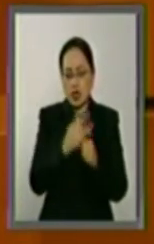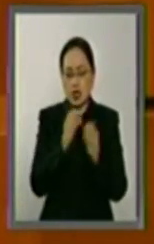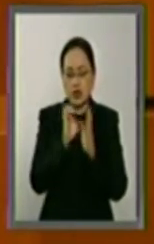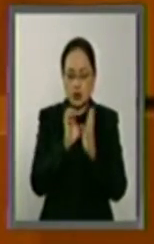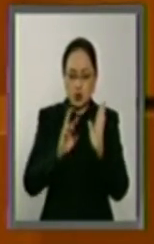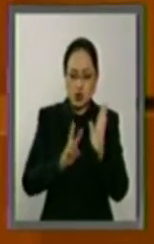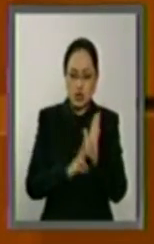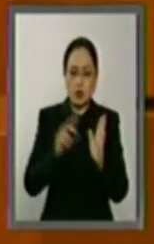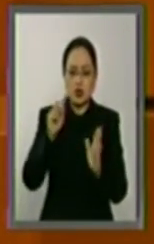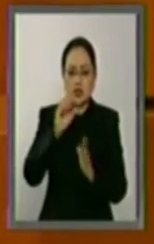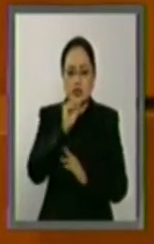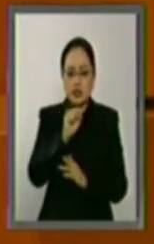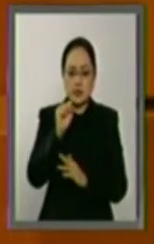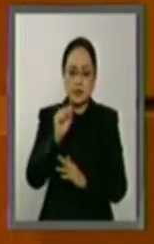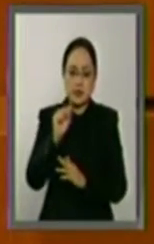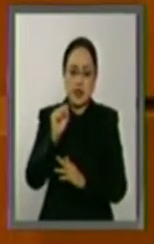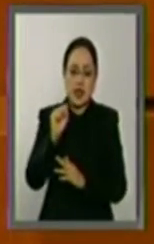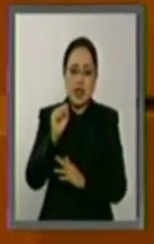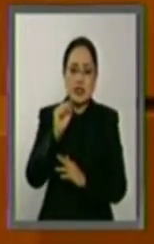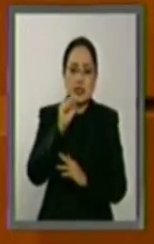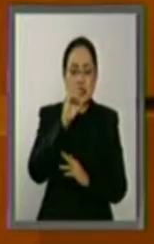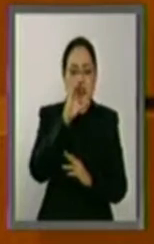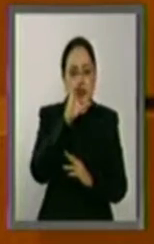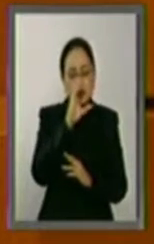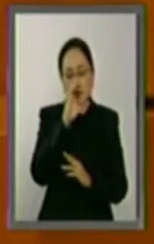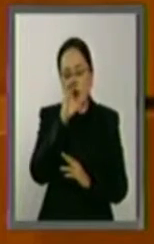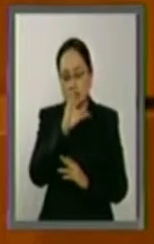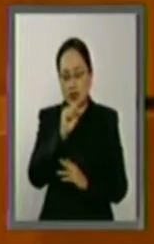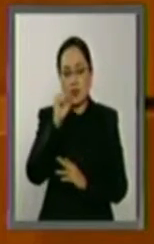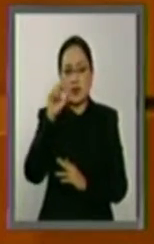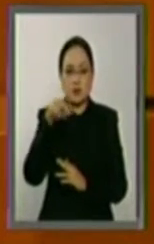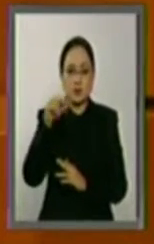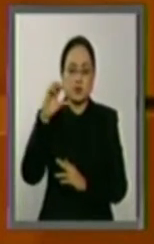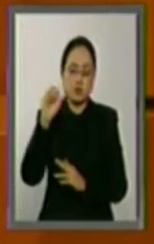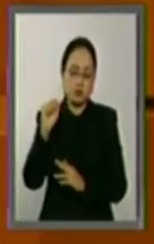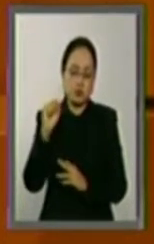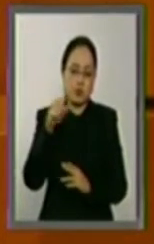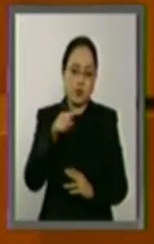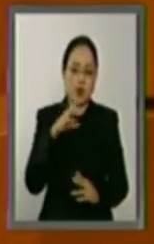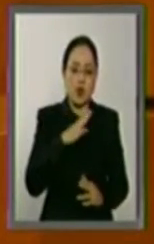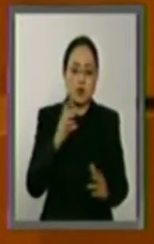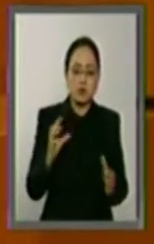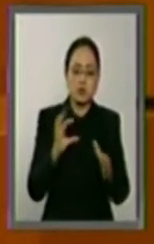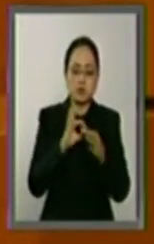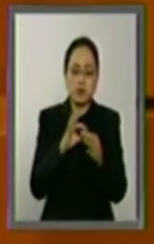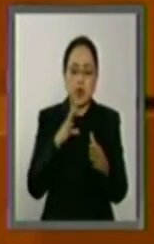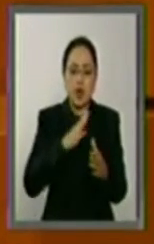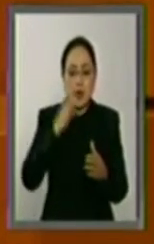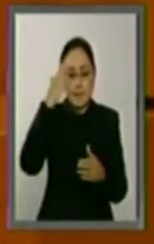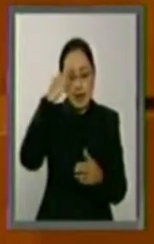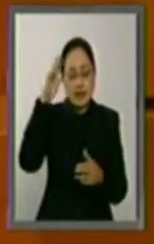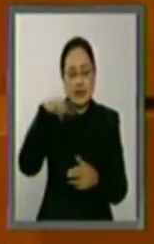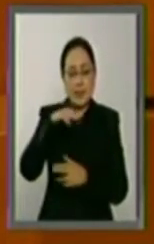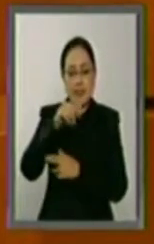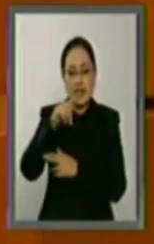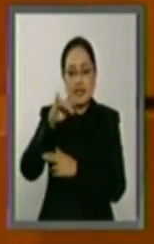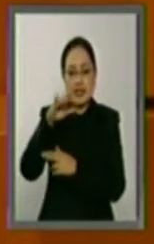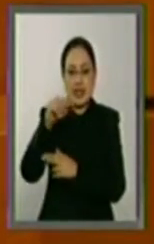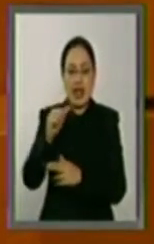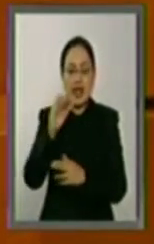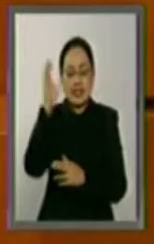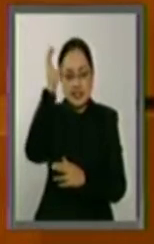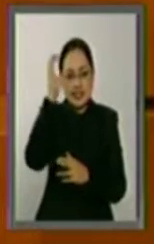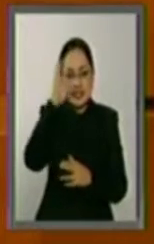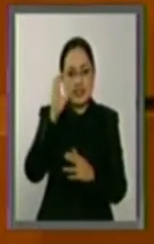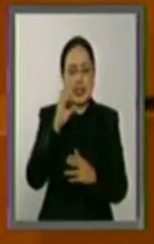del Sistema Nacional de Seguridad Pública. Cuenta con el grado de maestro en Ciencias Jurídicas y el